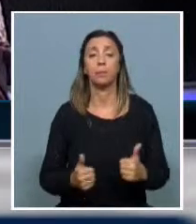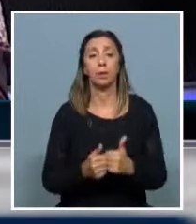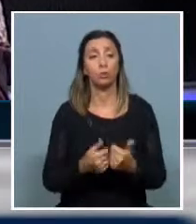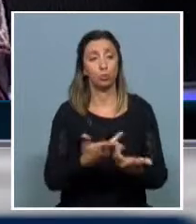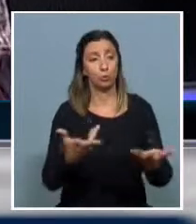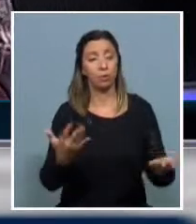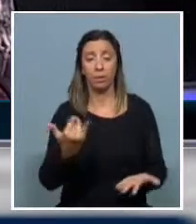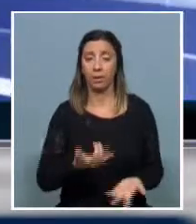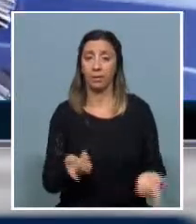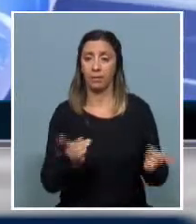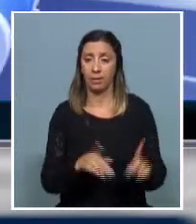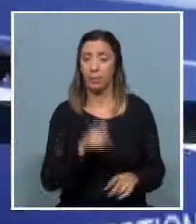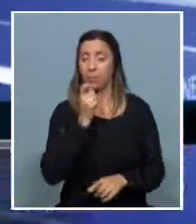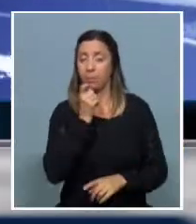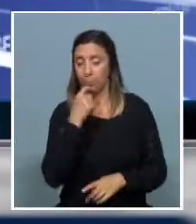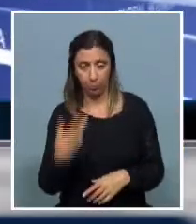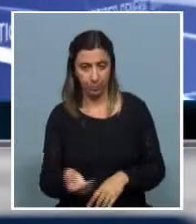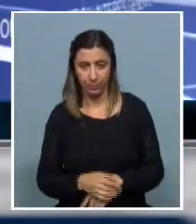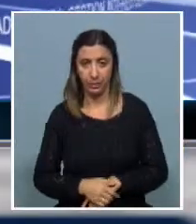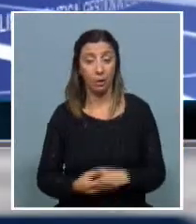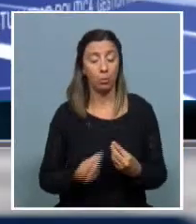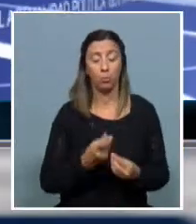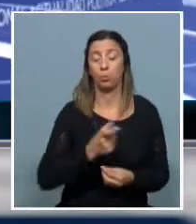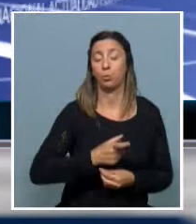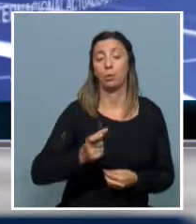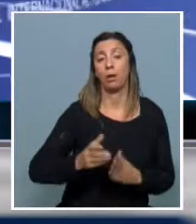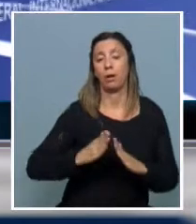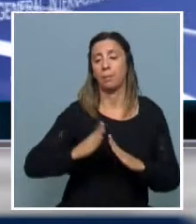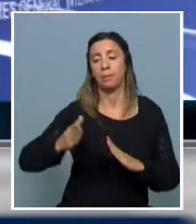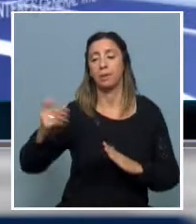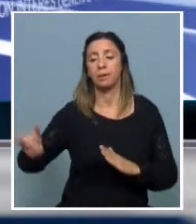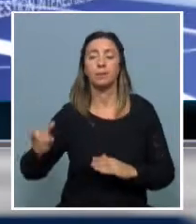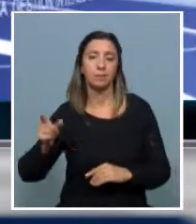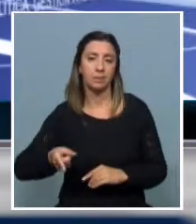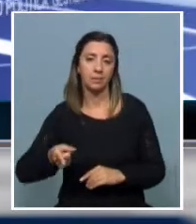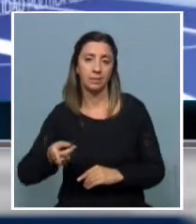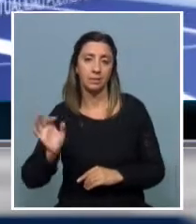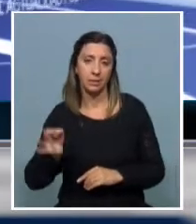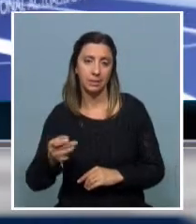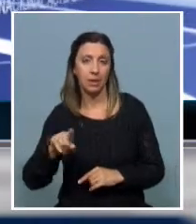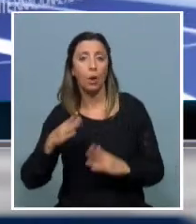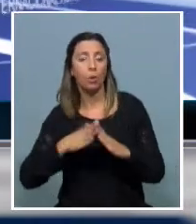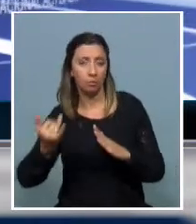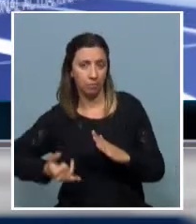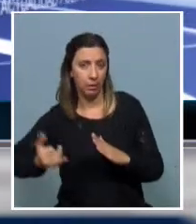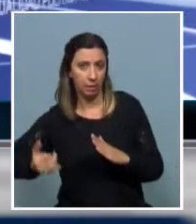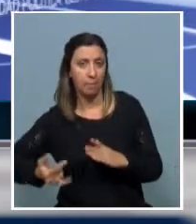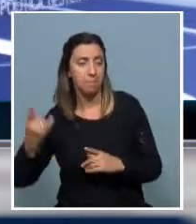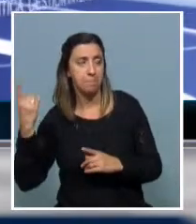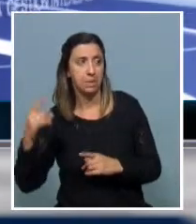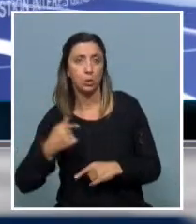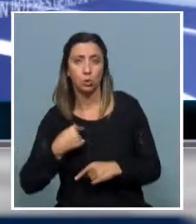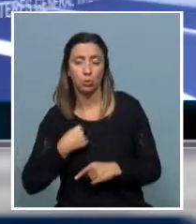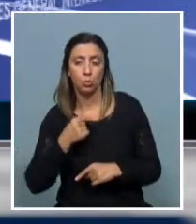social, ¿sí? Hay mucha gente que el vecino sabe que usted tiene en realidad otra vivienda y resulta que